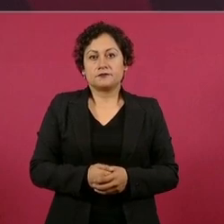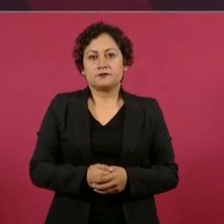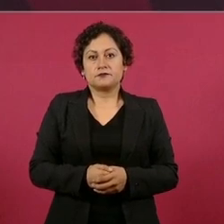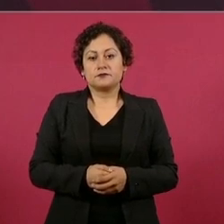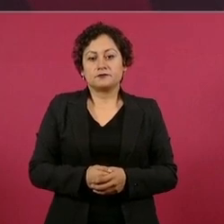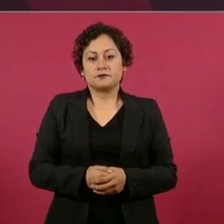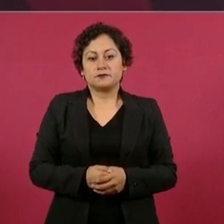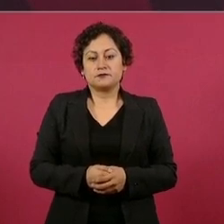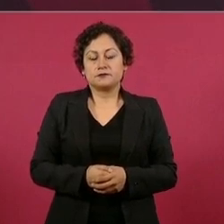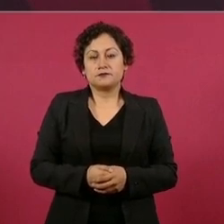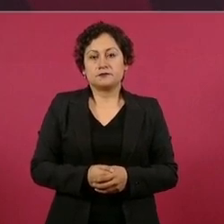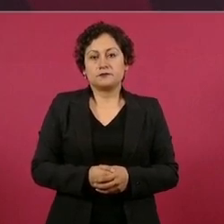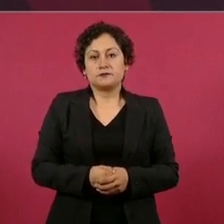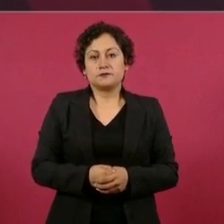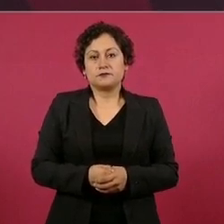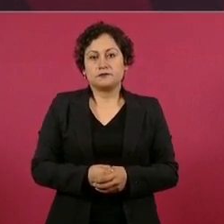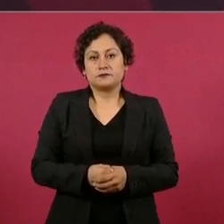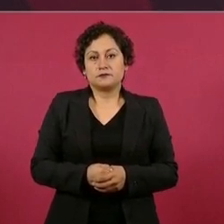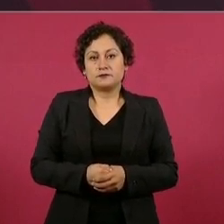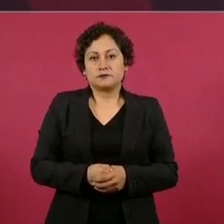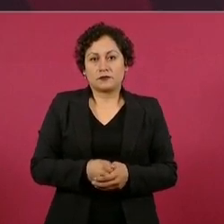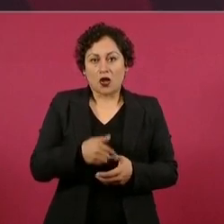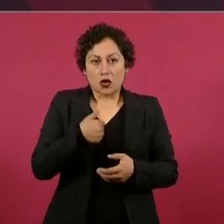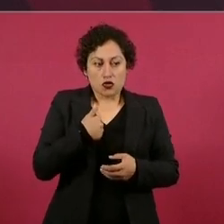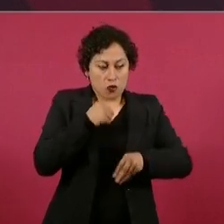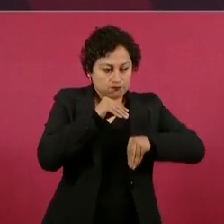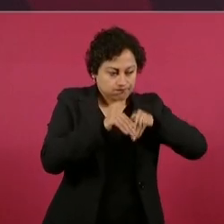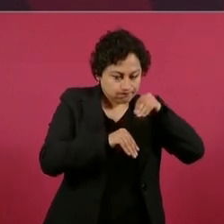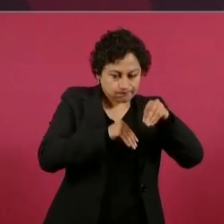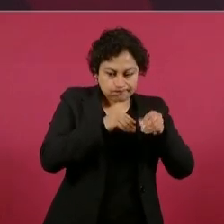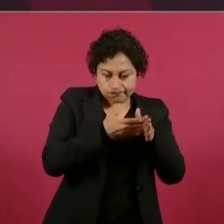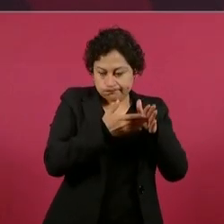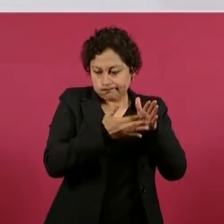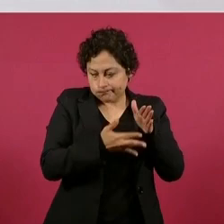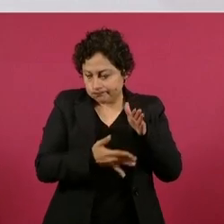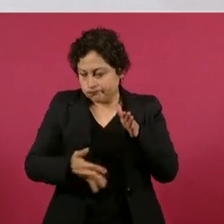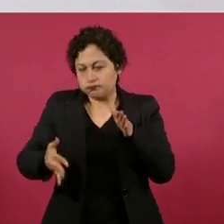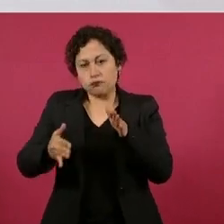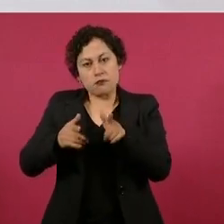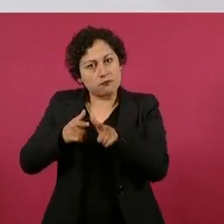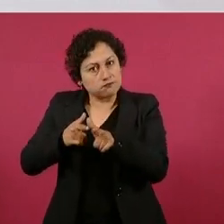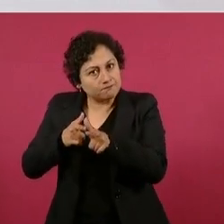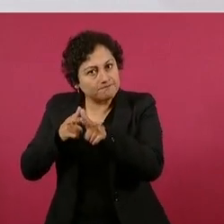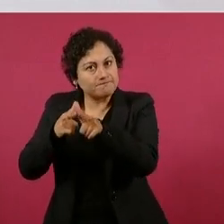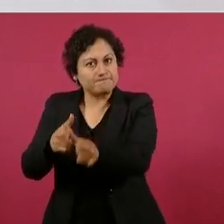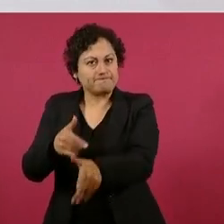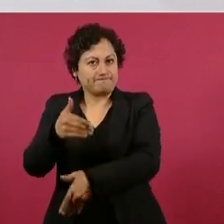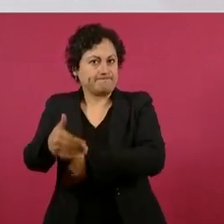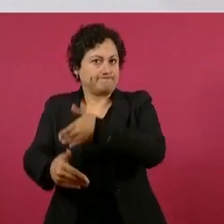todo esto va a tener continuidad y